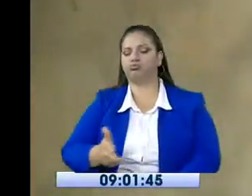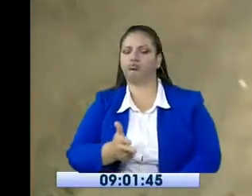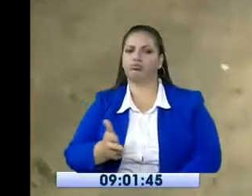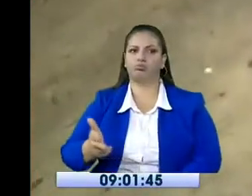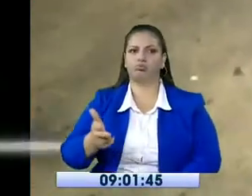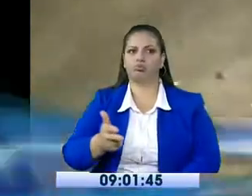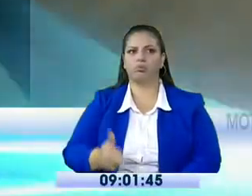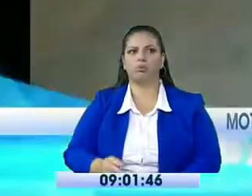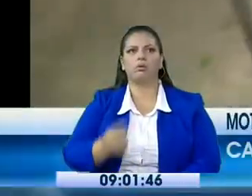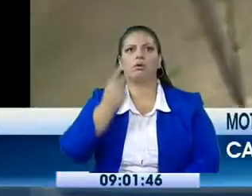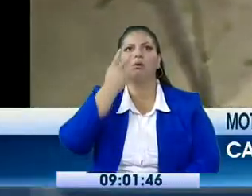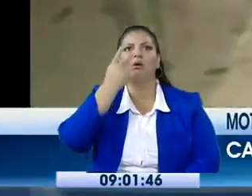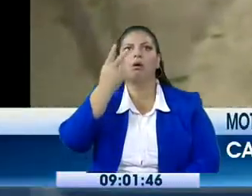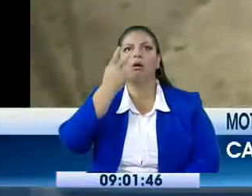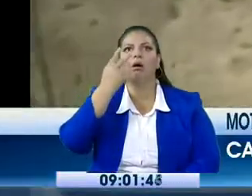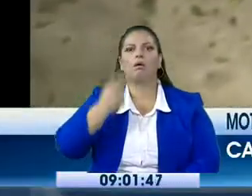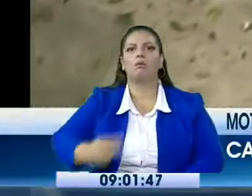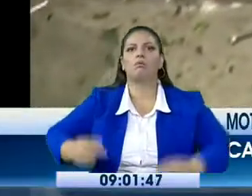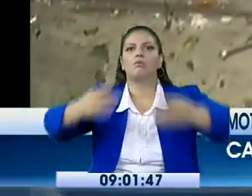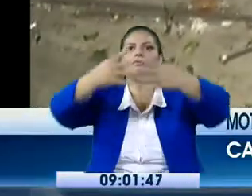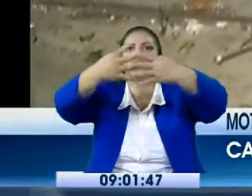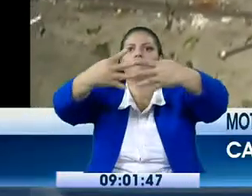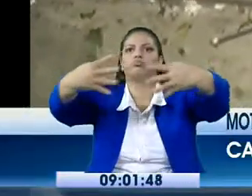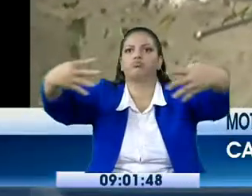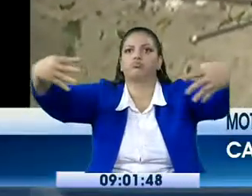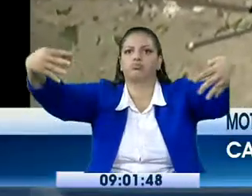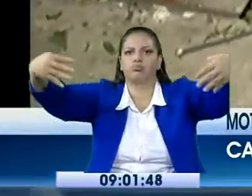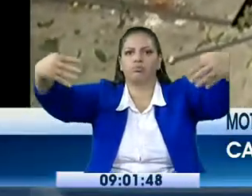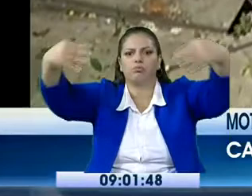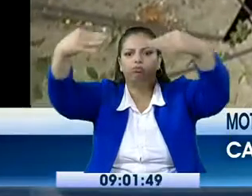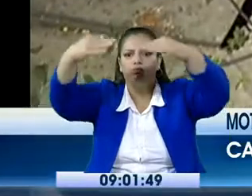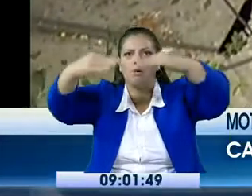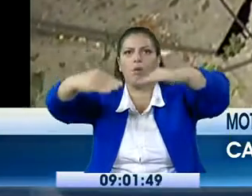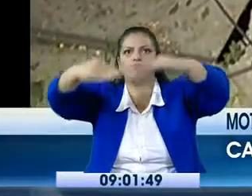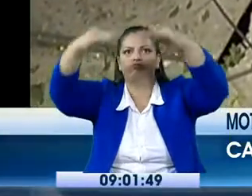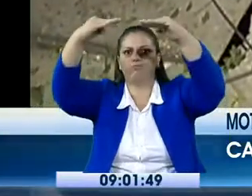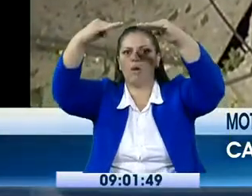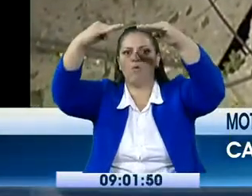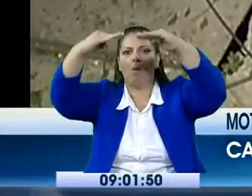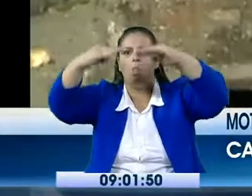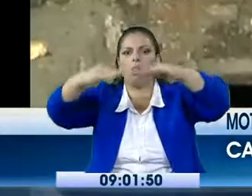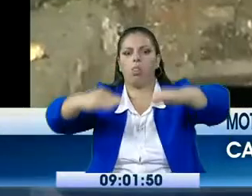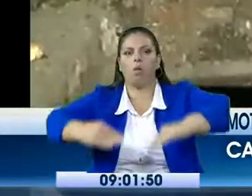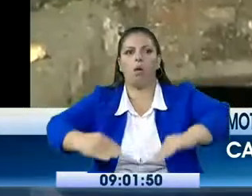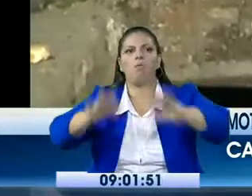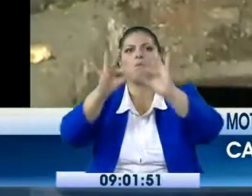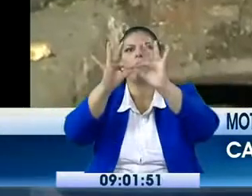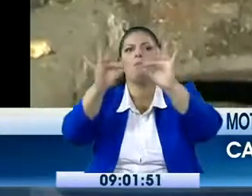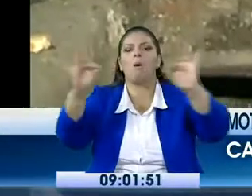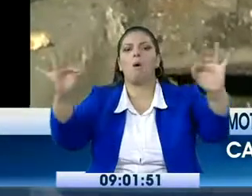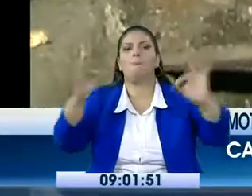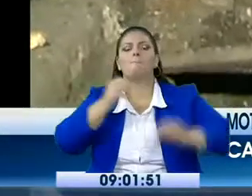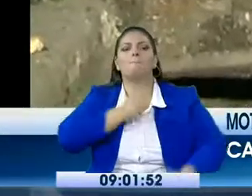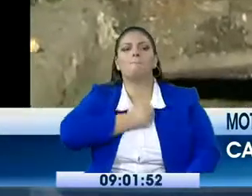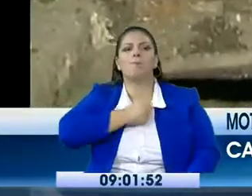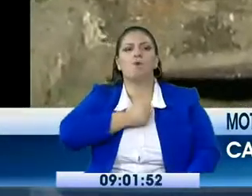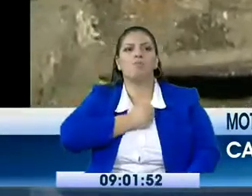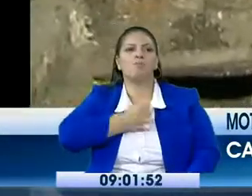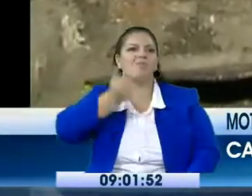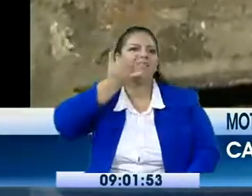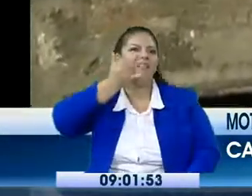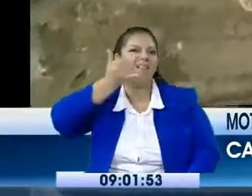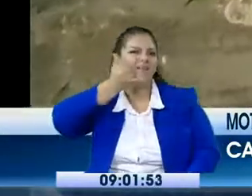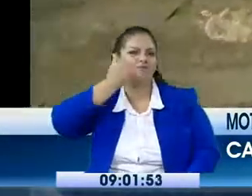corte a nivel del cuello tras terminar enredado con un cable de servicio telefónico que colgaba a muy baja